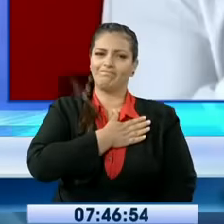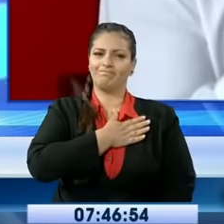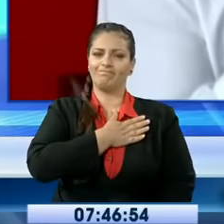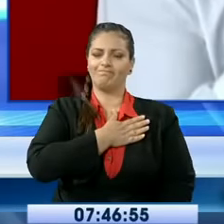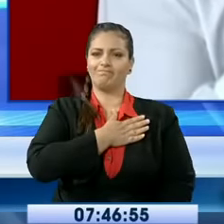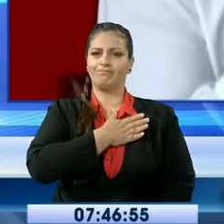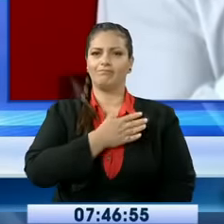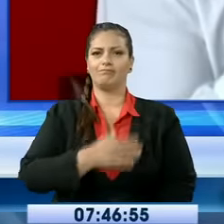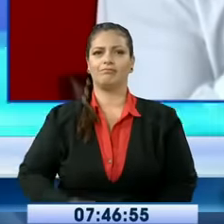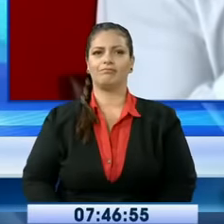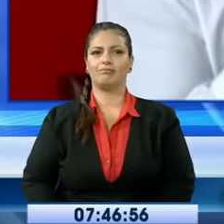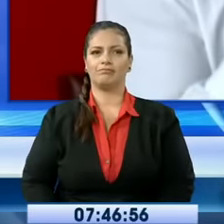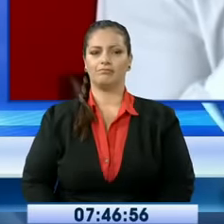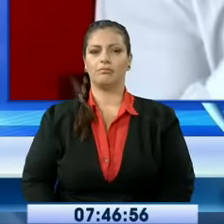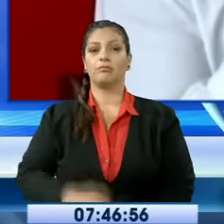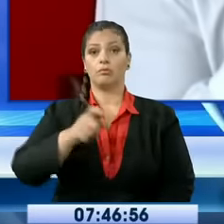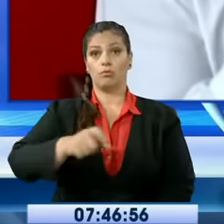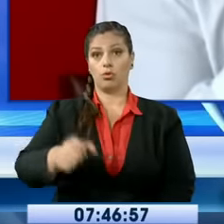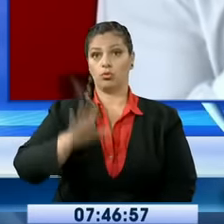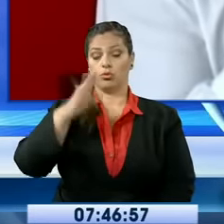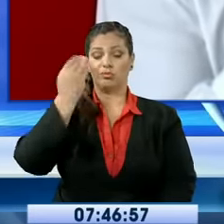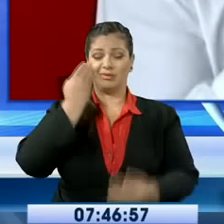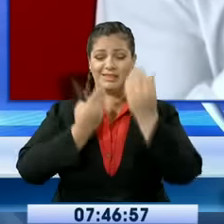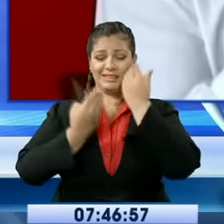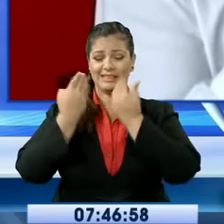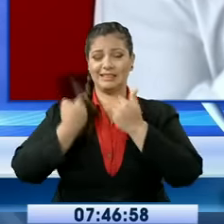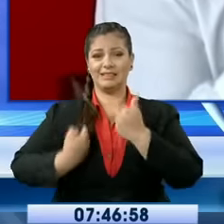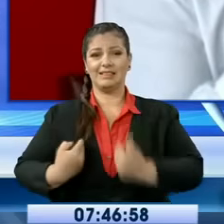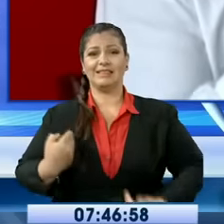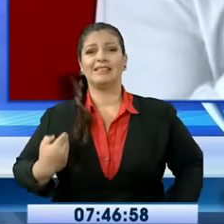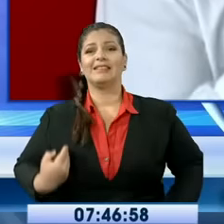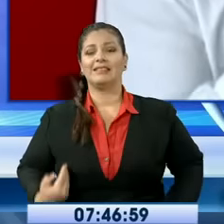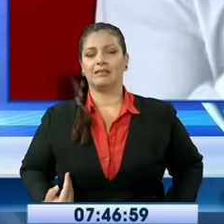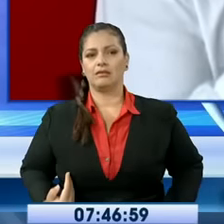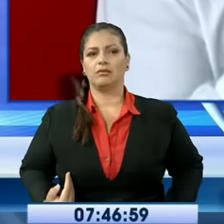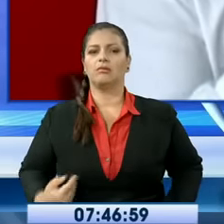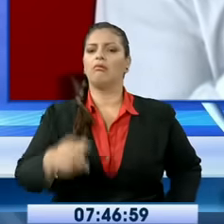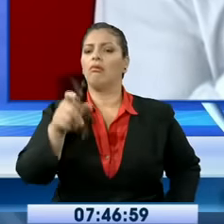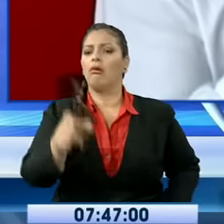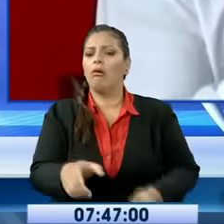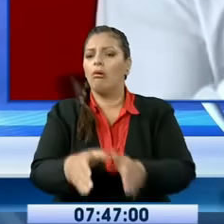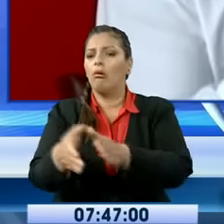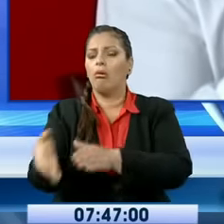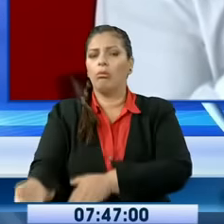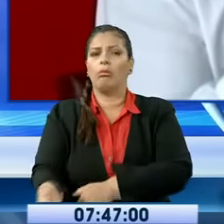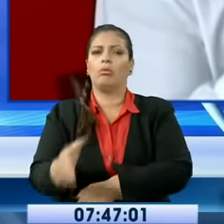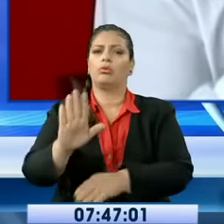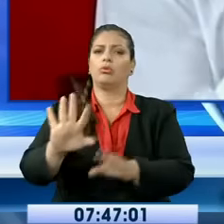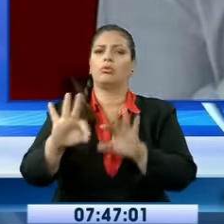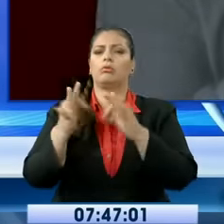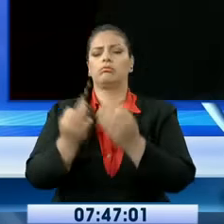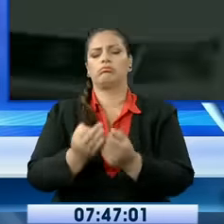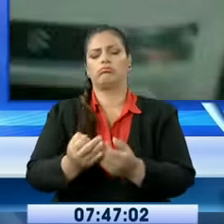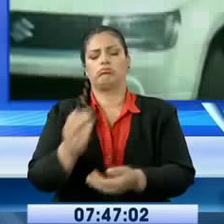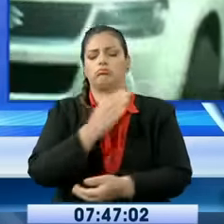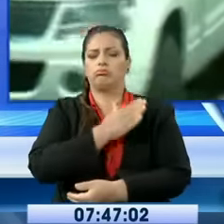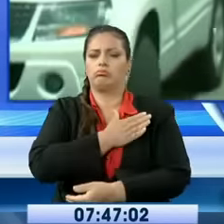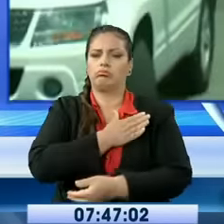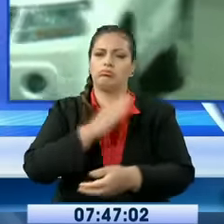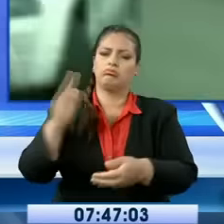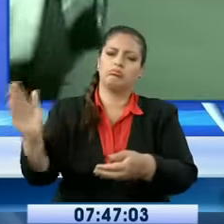y le ha herido a 5 personas. Nuestras condolencias a los familiares de la persona fallecida. Y por supuesto esperamos que los heridos